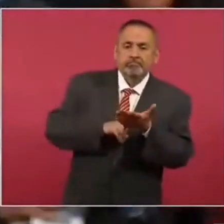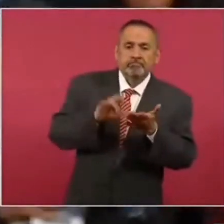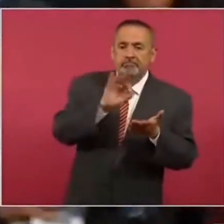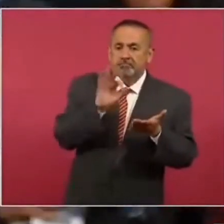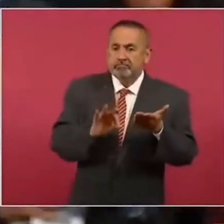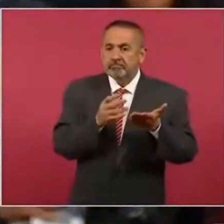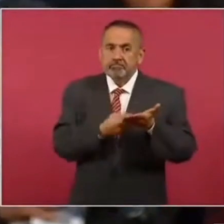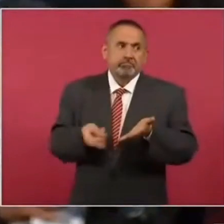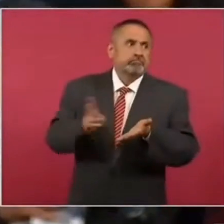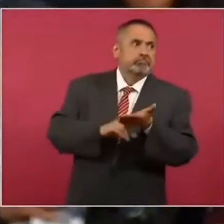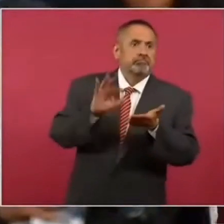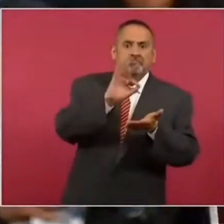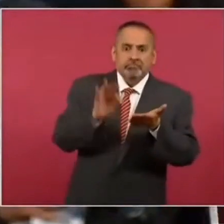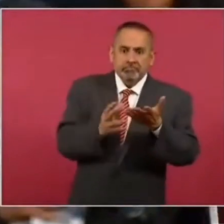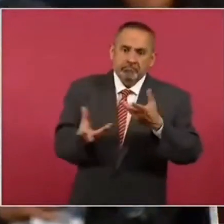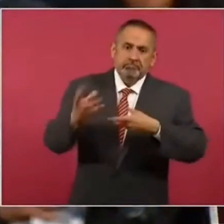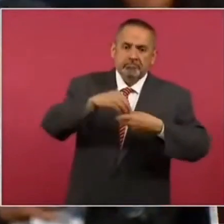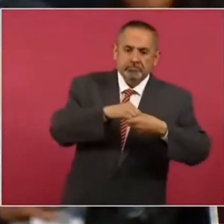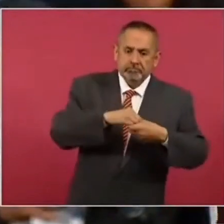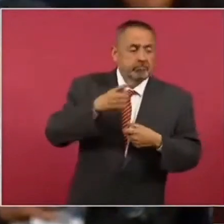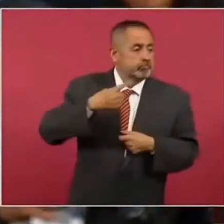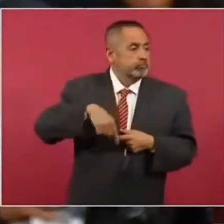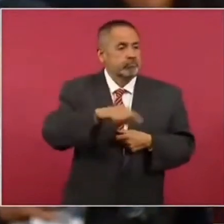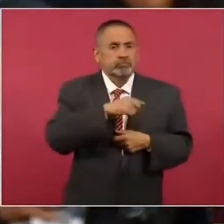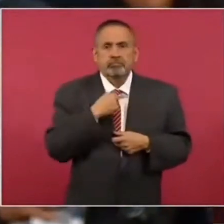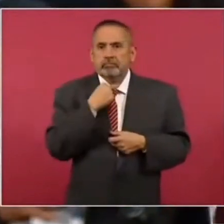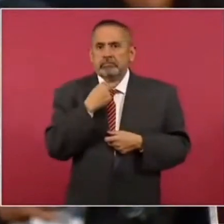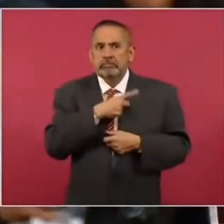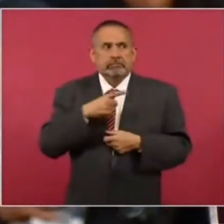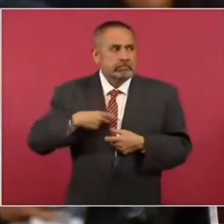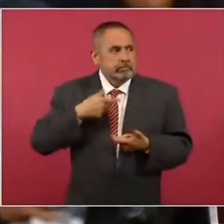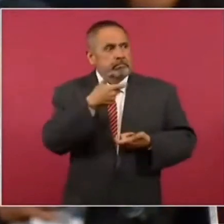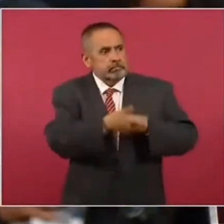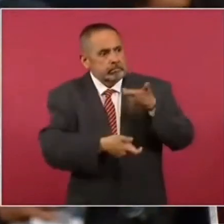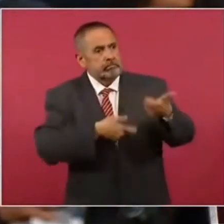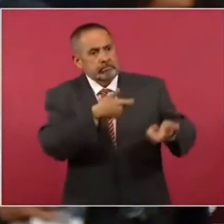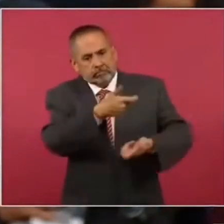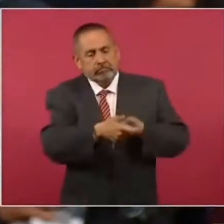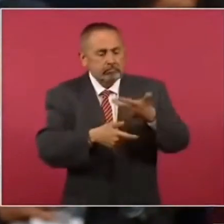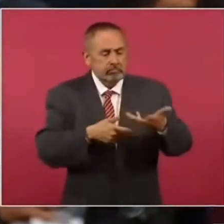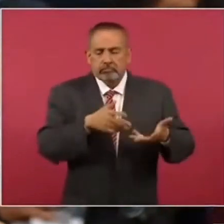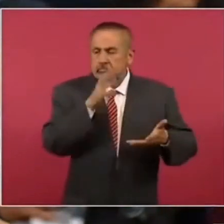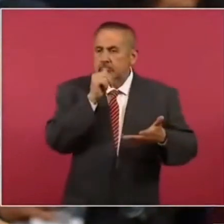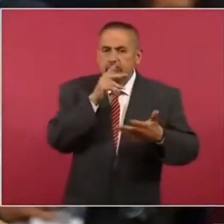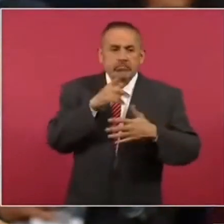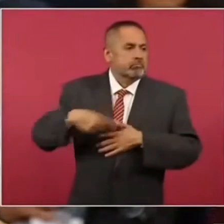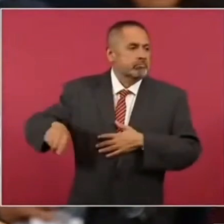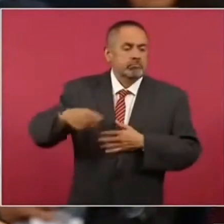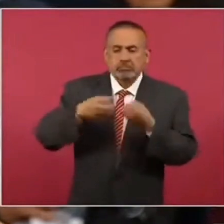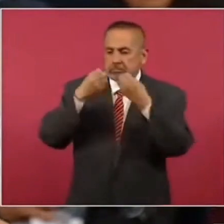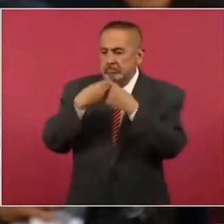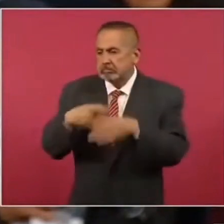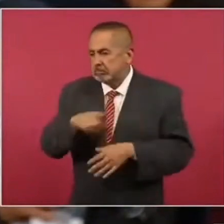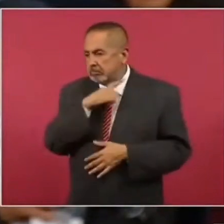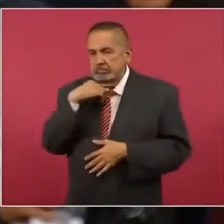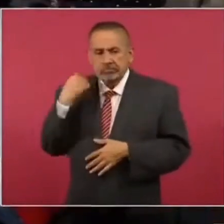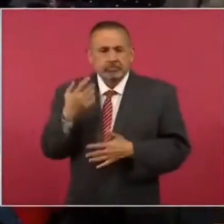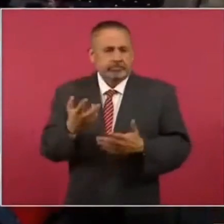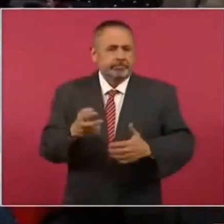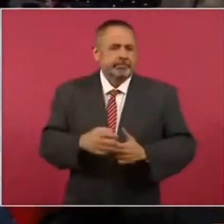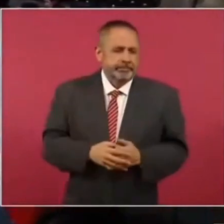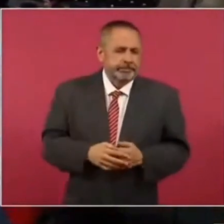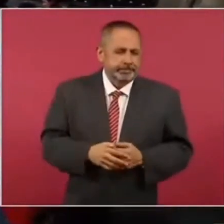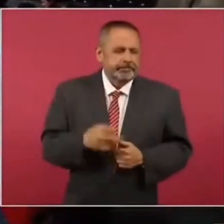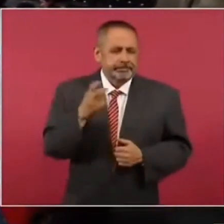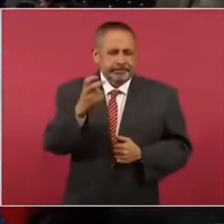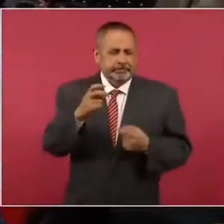interés, pues metía en muchos aprietos a los deudores del sistema financiero. Muchos de ellos perdieron su patrimonio. Ese es uno de